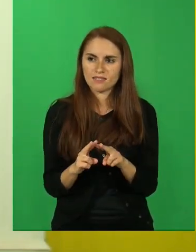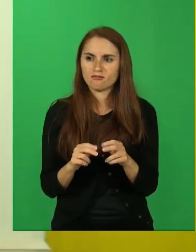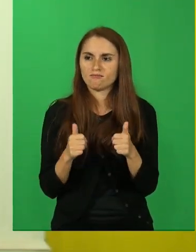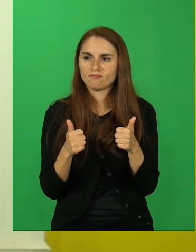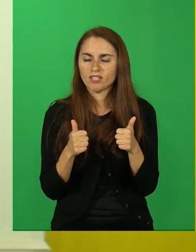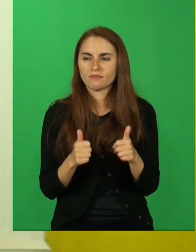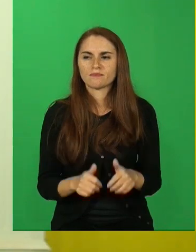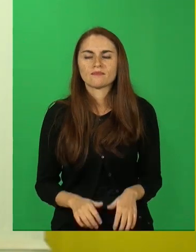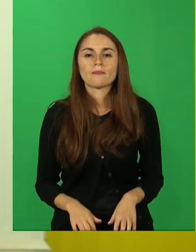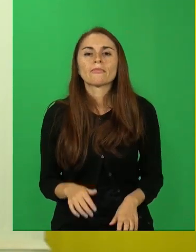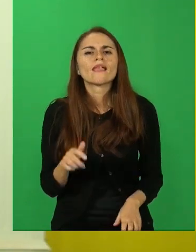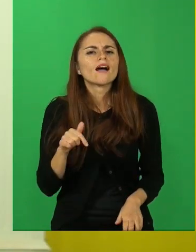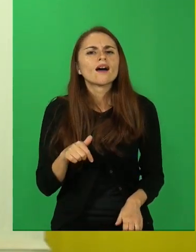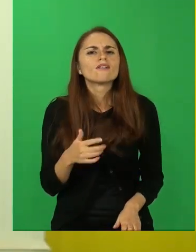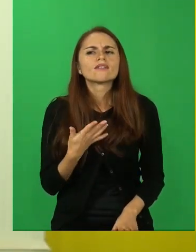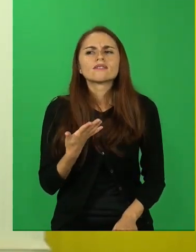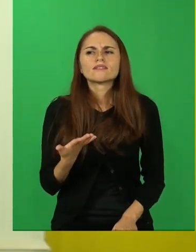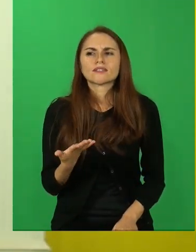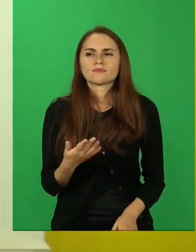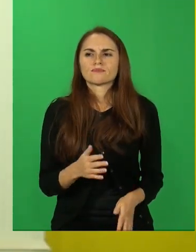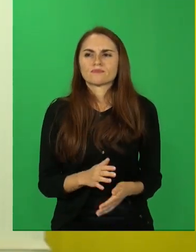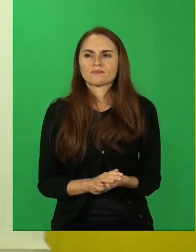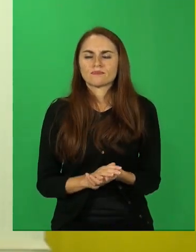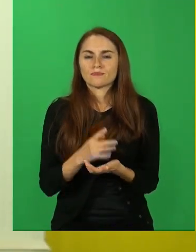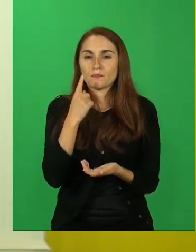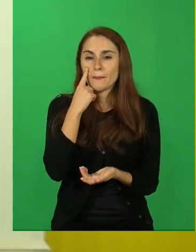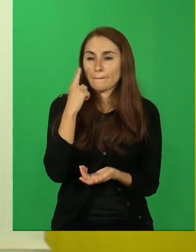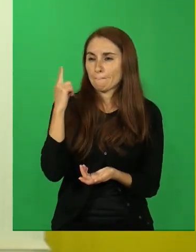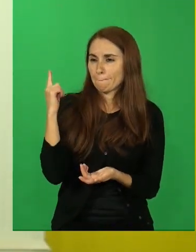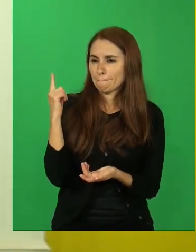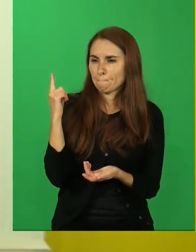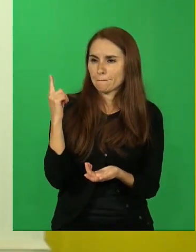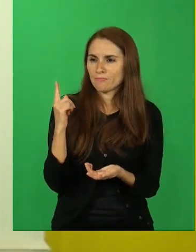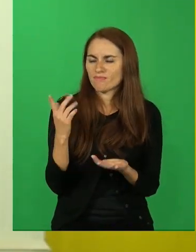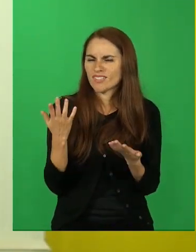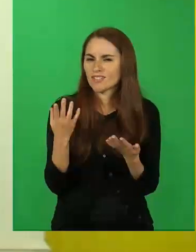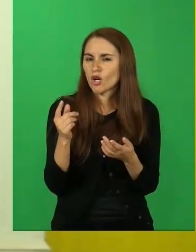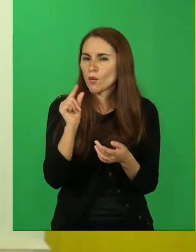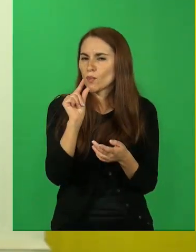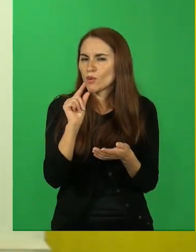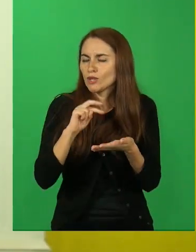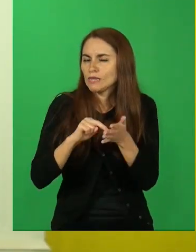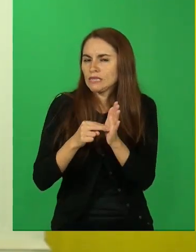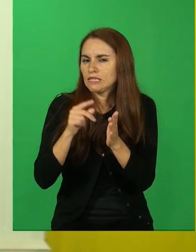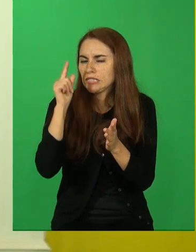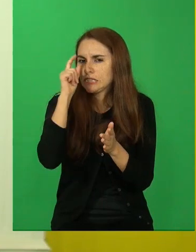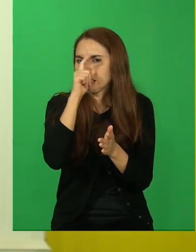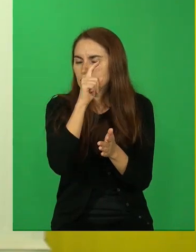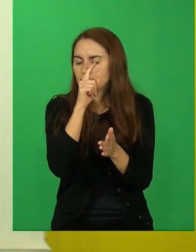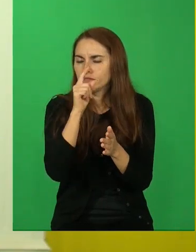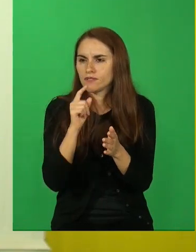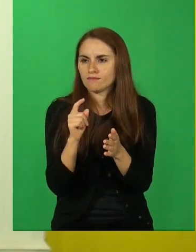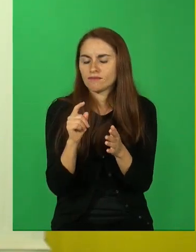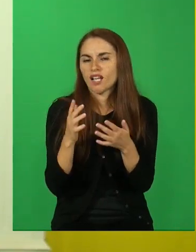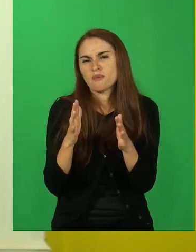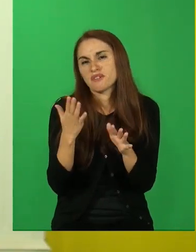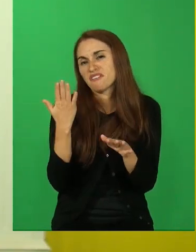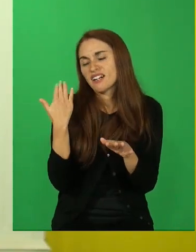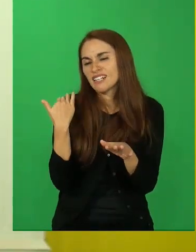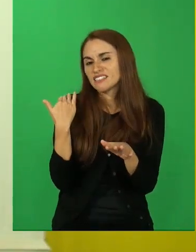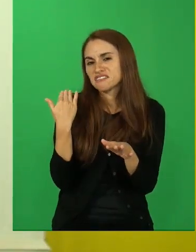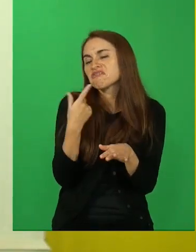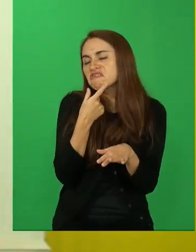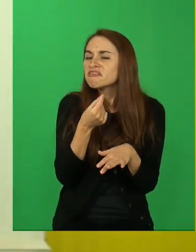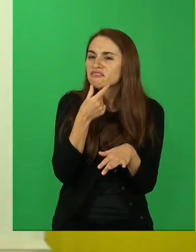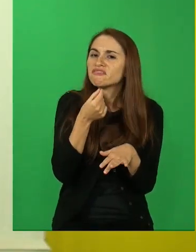enviando. Ahora, mira, fíjate bien, entramos un poco más complejo. Si antes era complejo, o tal vez ni siquiera lo